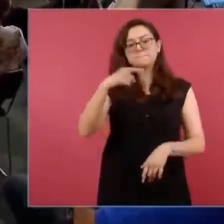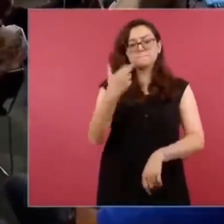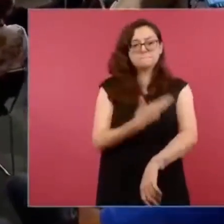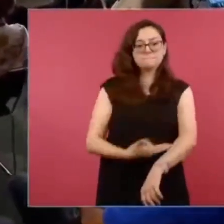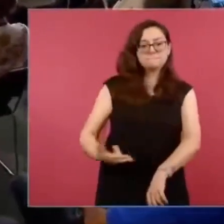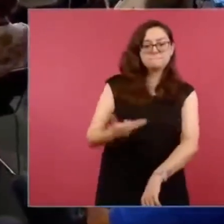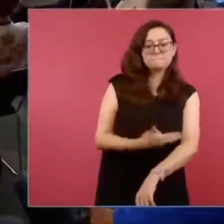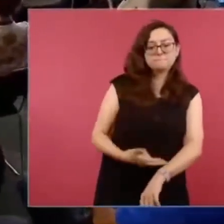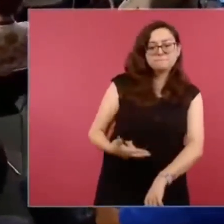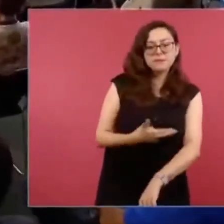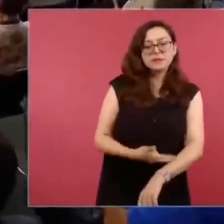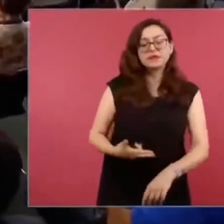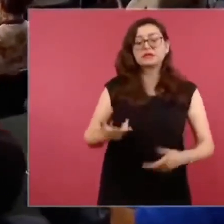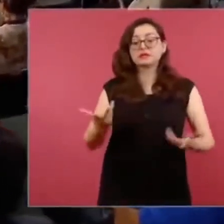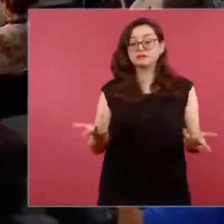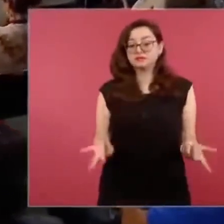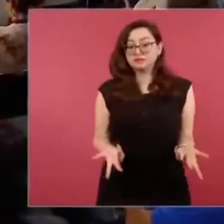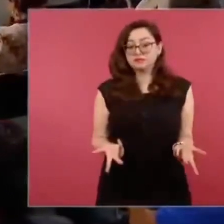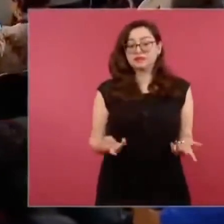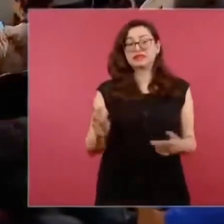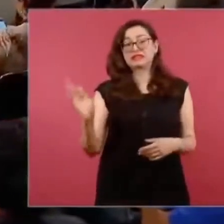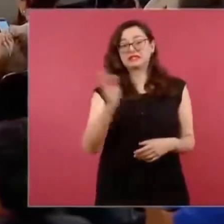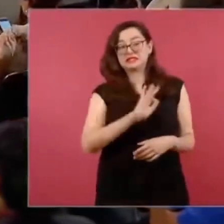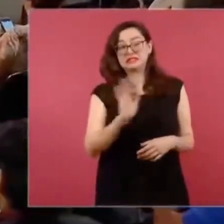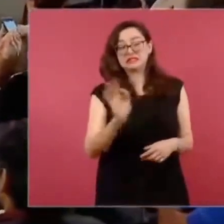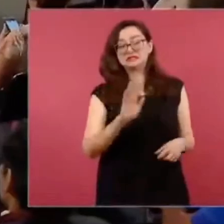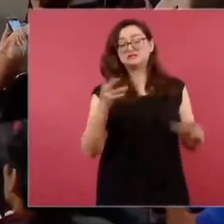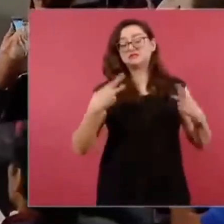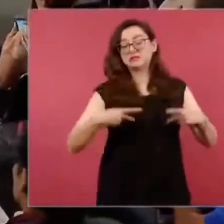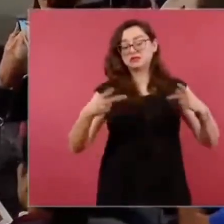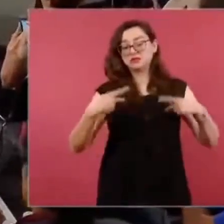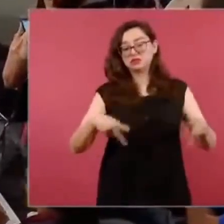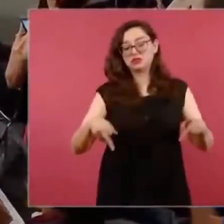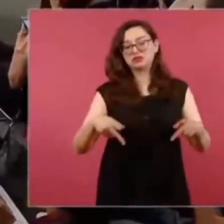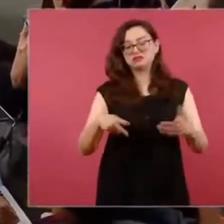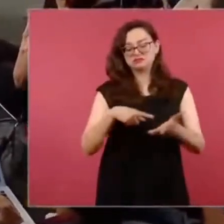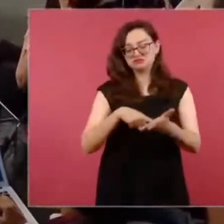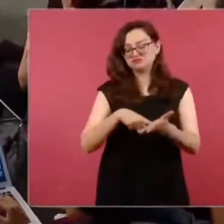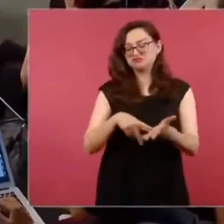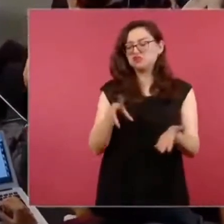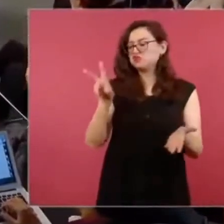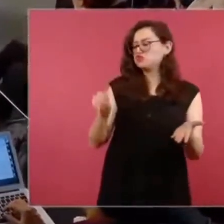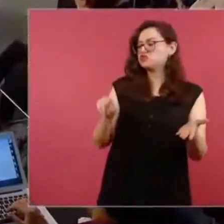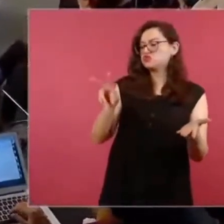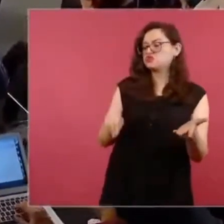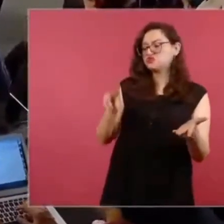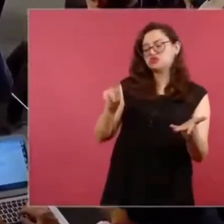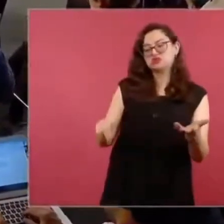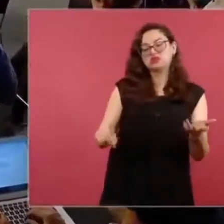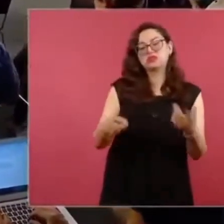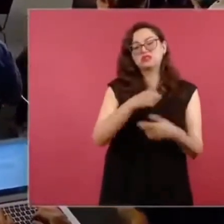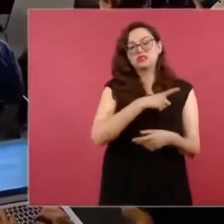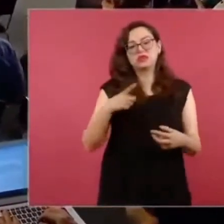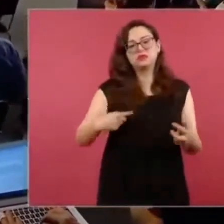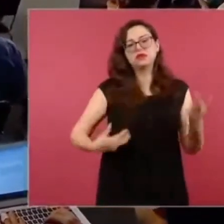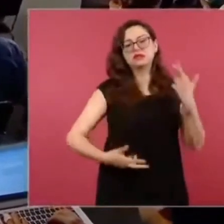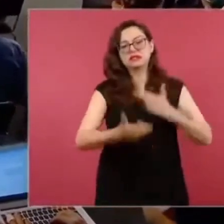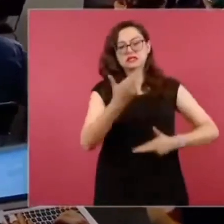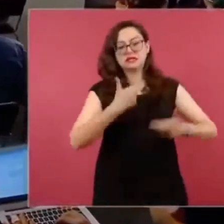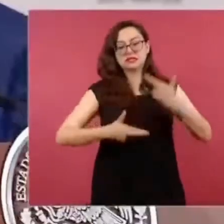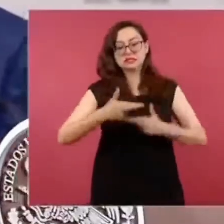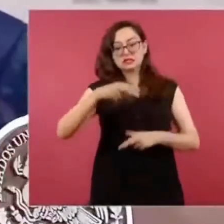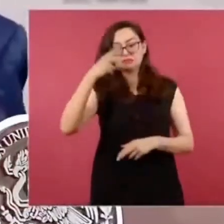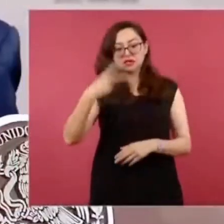haya mayor número de retornos de migrantes rechazados a México. No, estamos